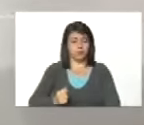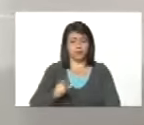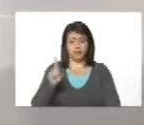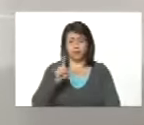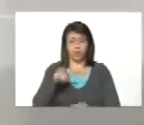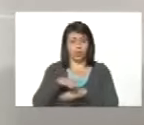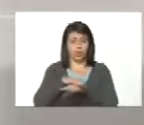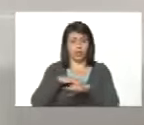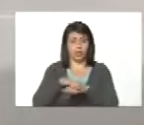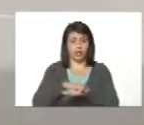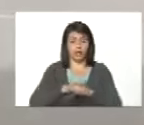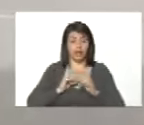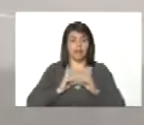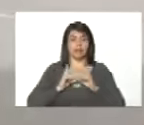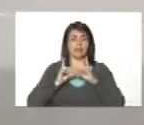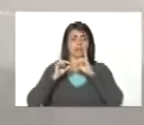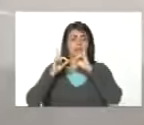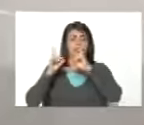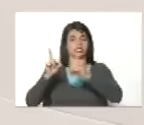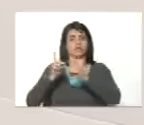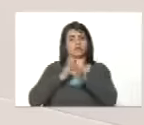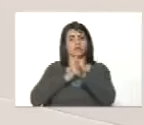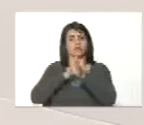No nos perdonan la dignidad.